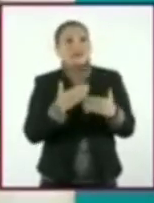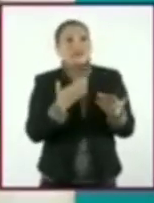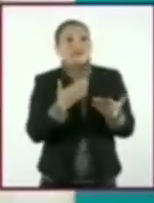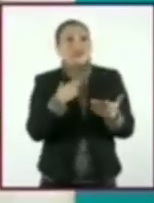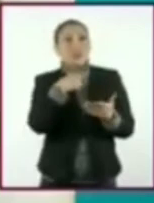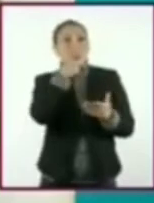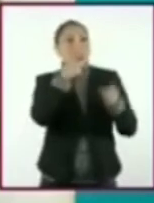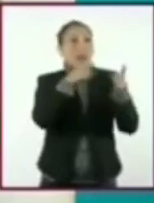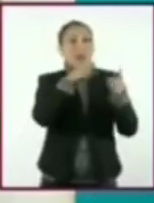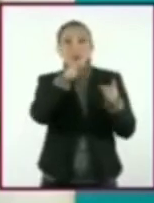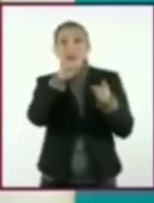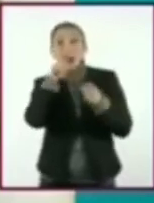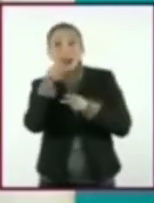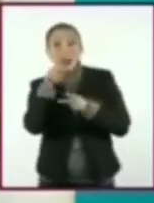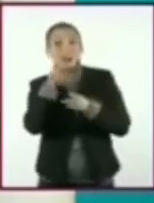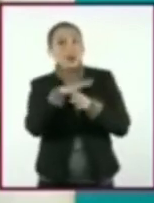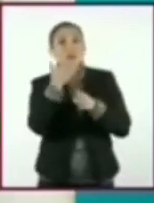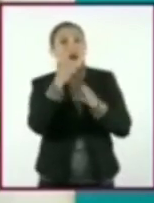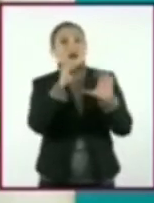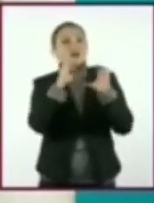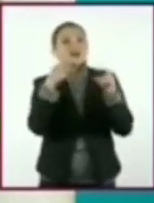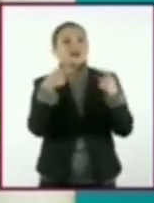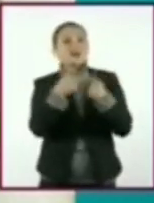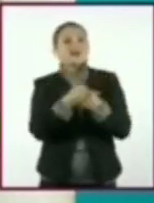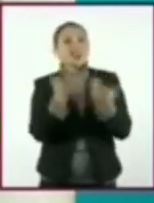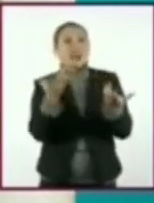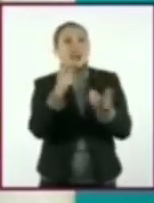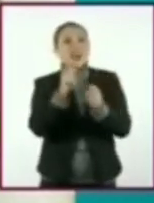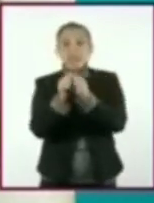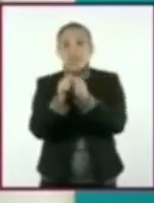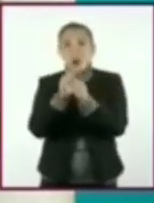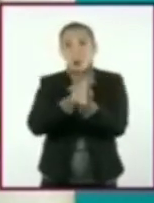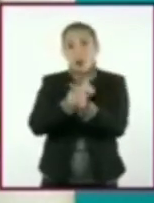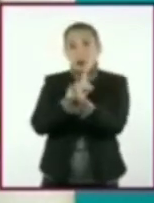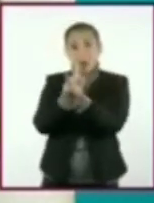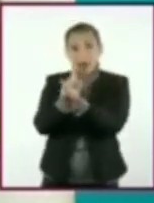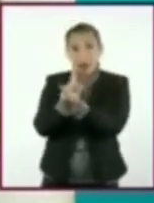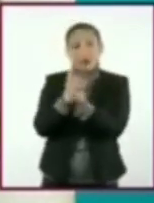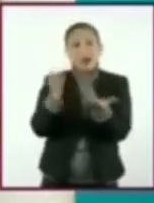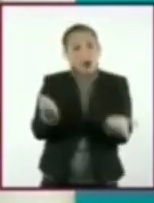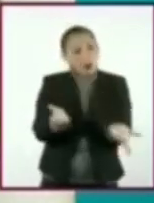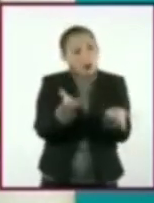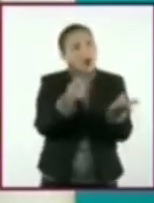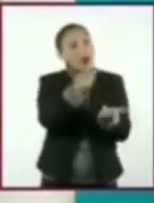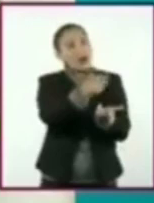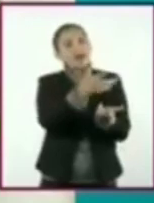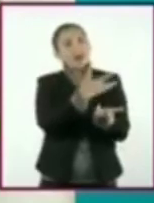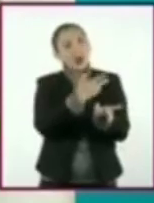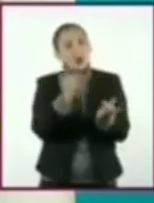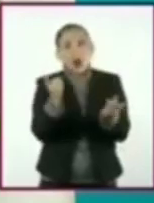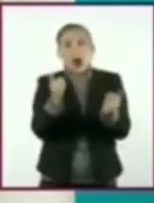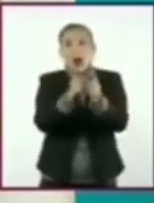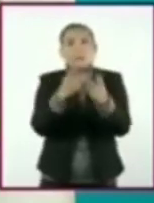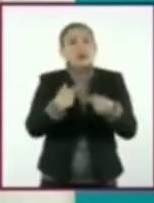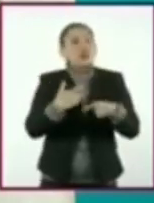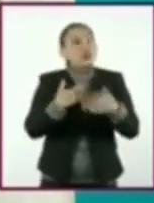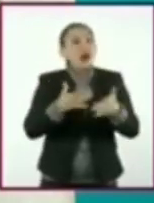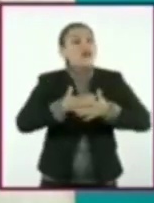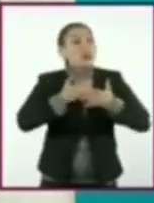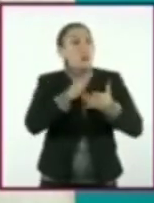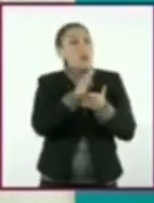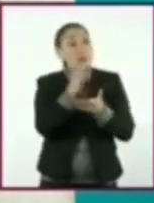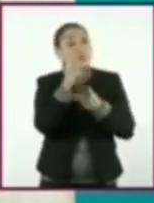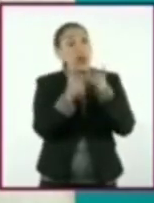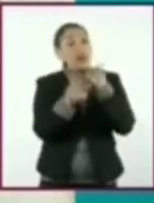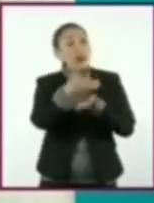no es el papá, la mamá, porque no hay comunicación, puede ser un tío, pero que, o sea, fomentar que él tenga una persona de confianza con la que pueda